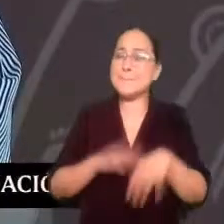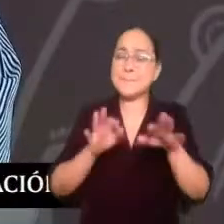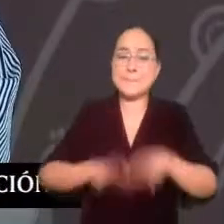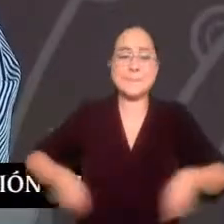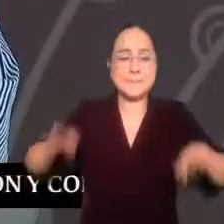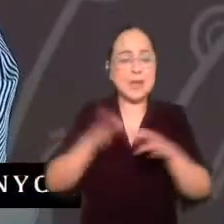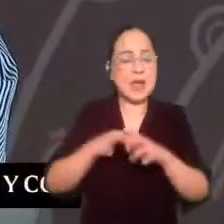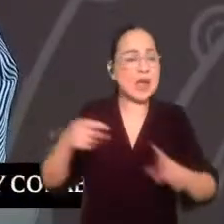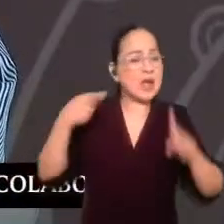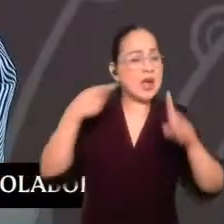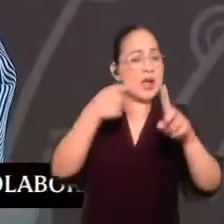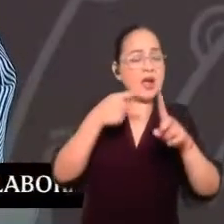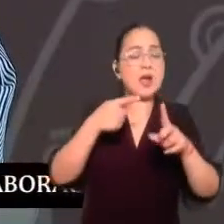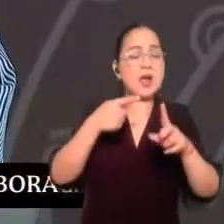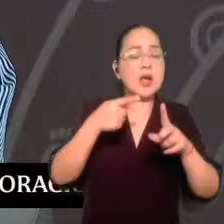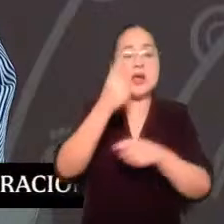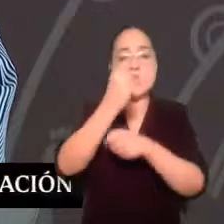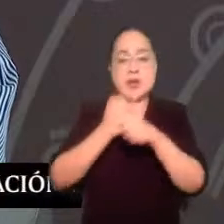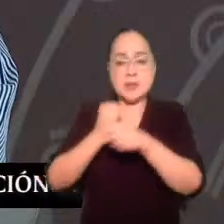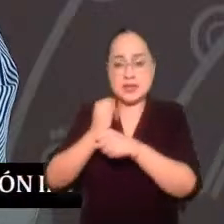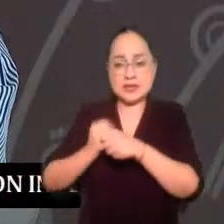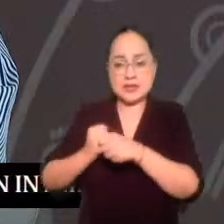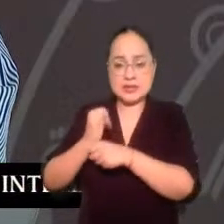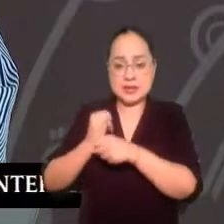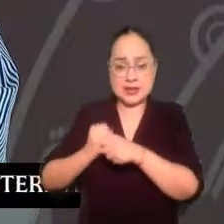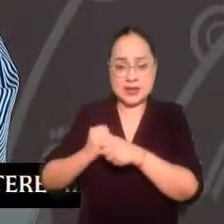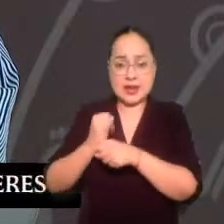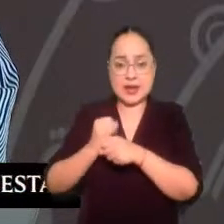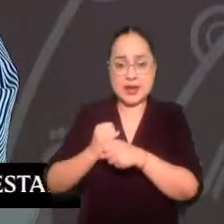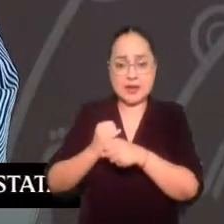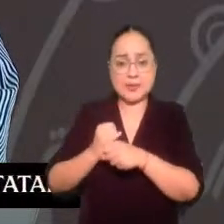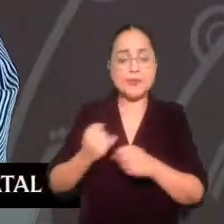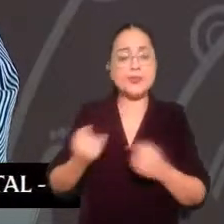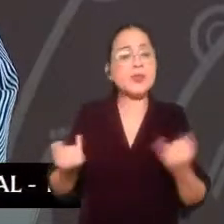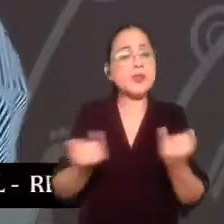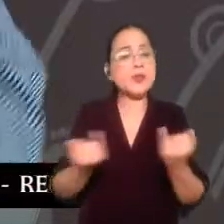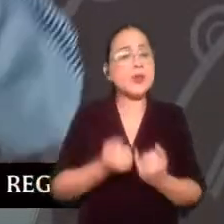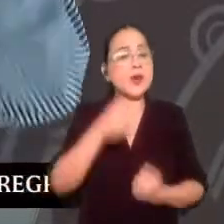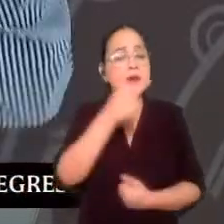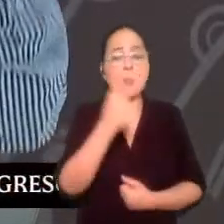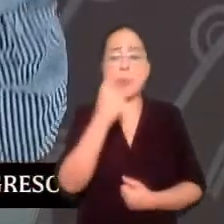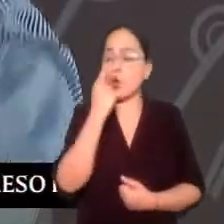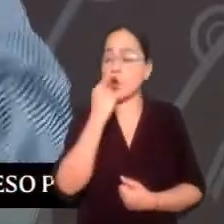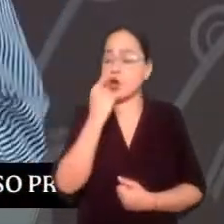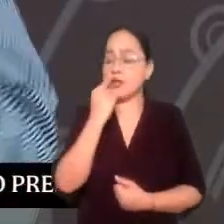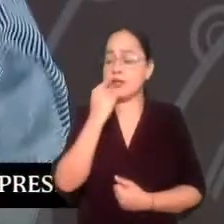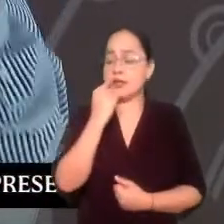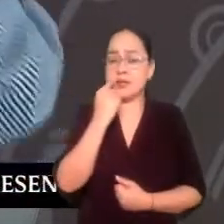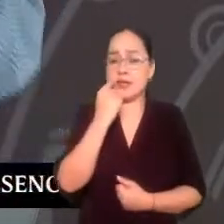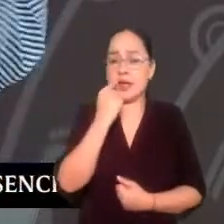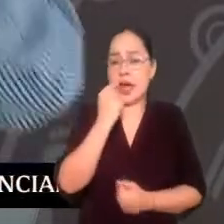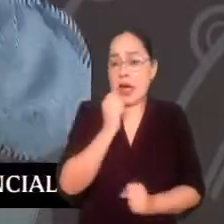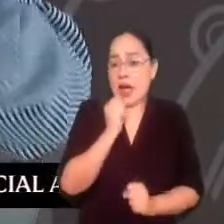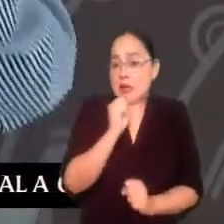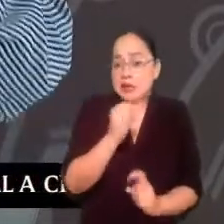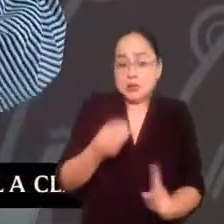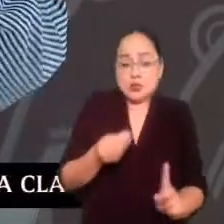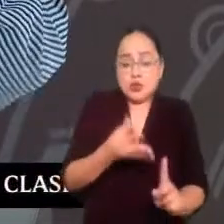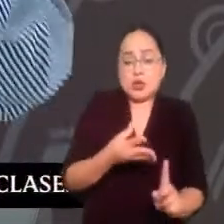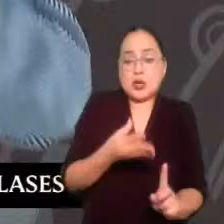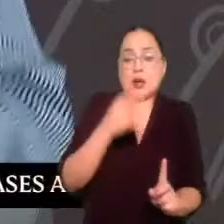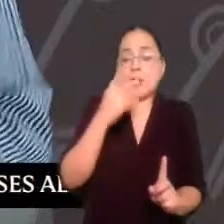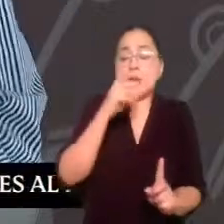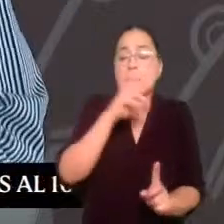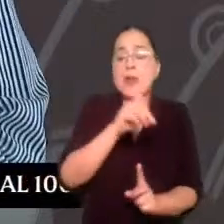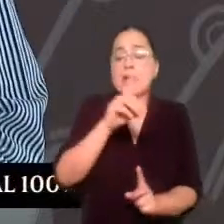a preparar a la policía no se llame solamente porque se llama policía de investigación, porque al